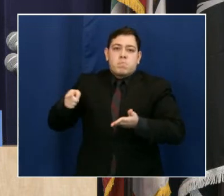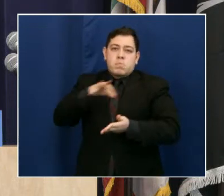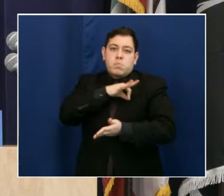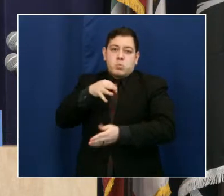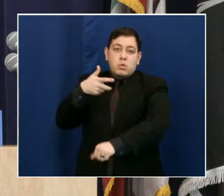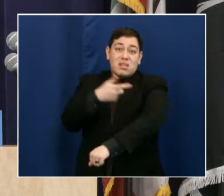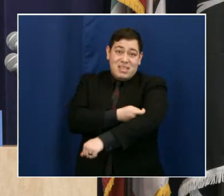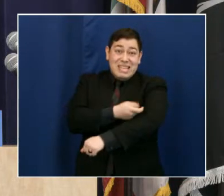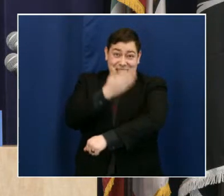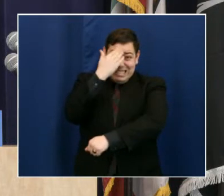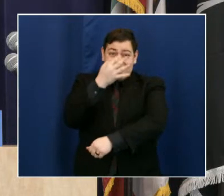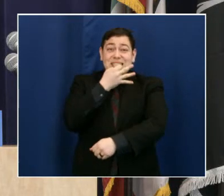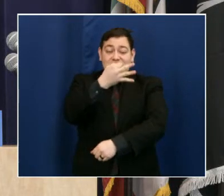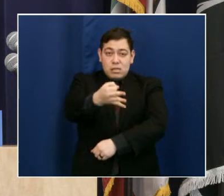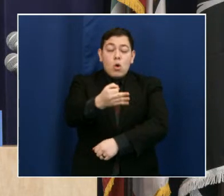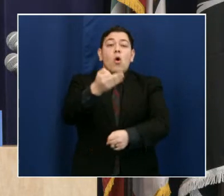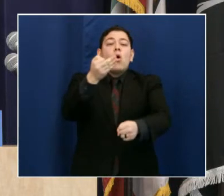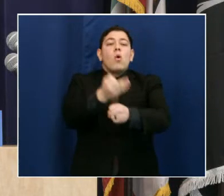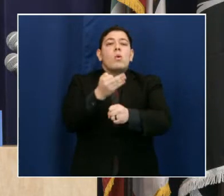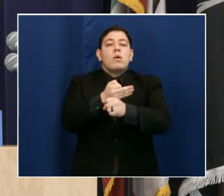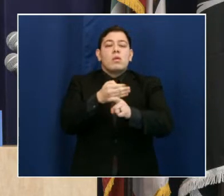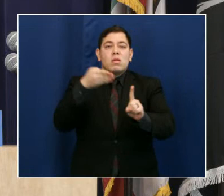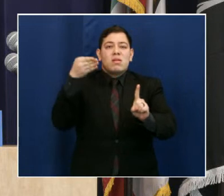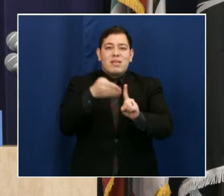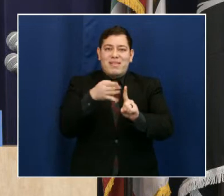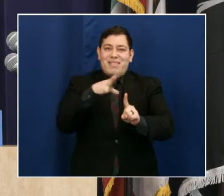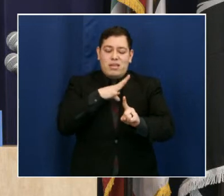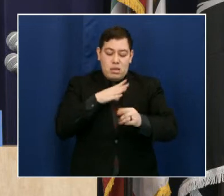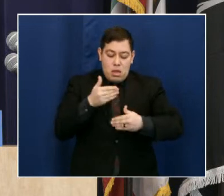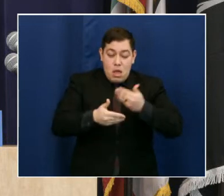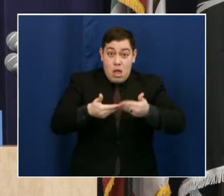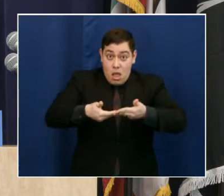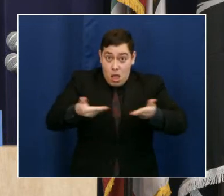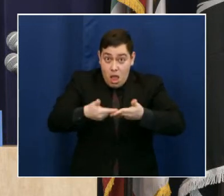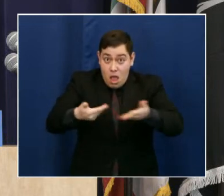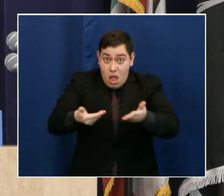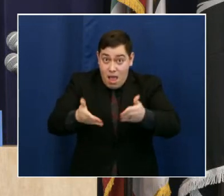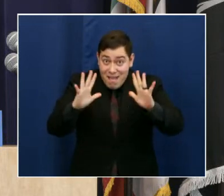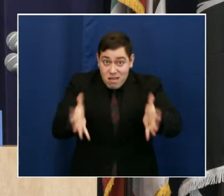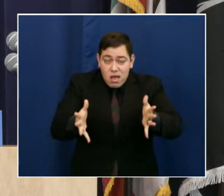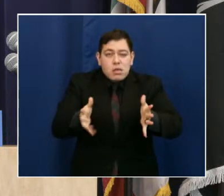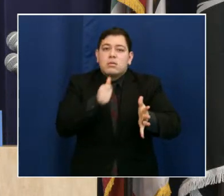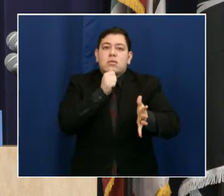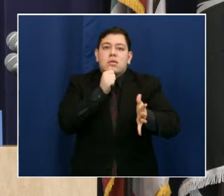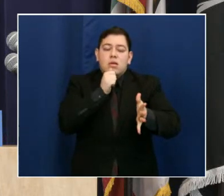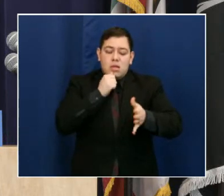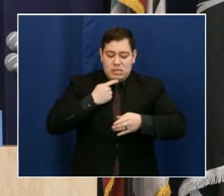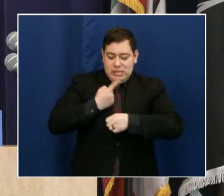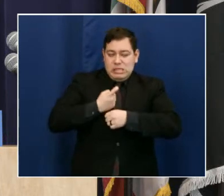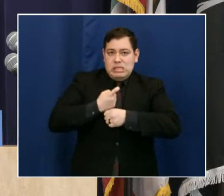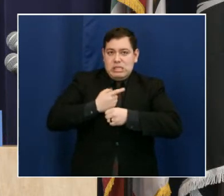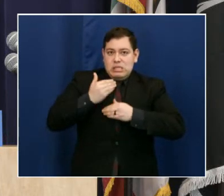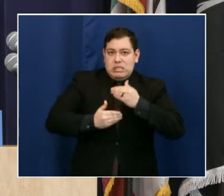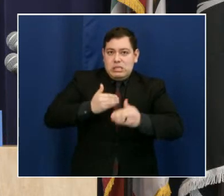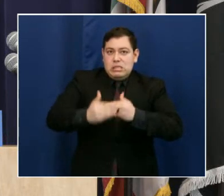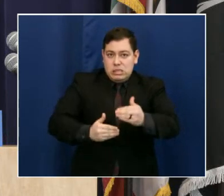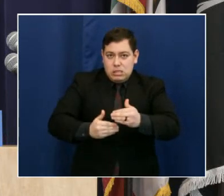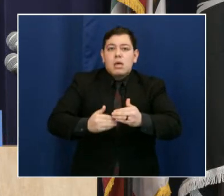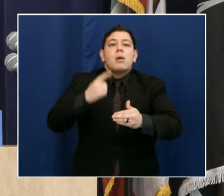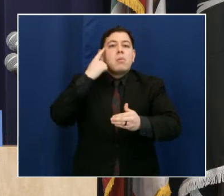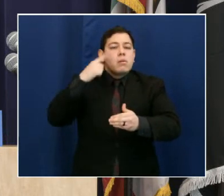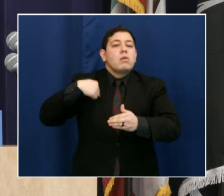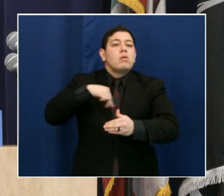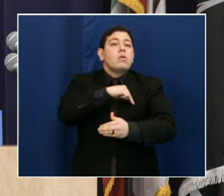que en realidad pues todavía estamos enfocados en la primera etapa y ocupamos que todas las personas que todavía tienen acceso